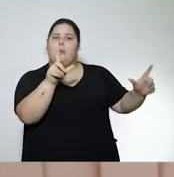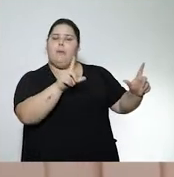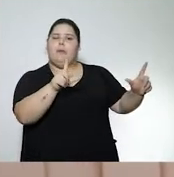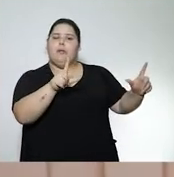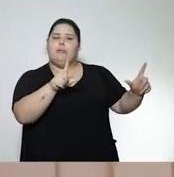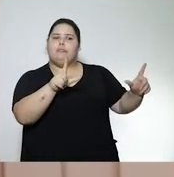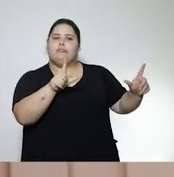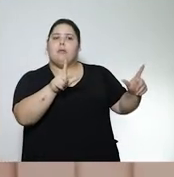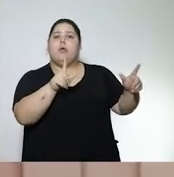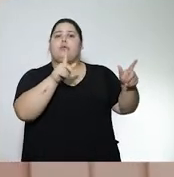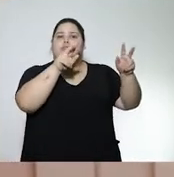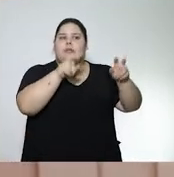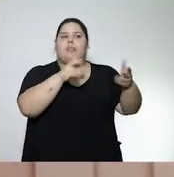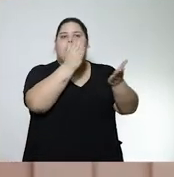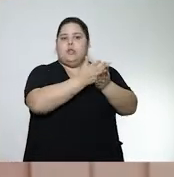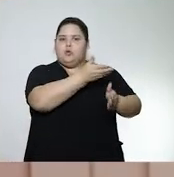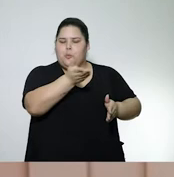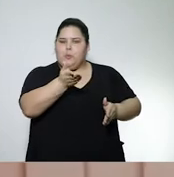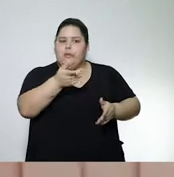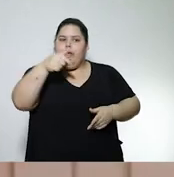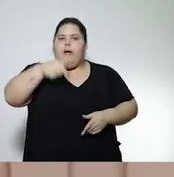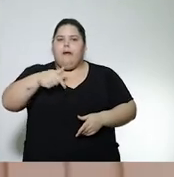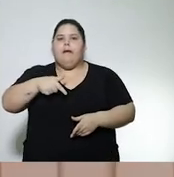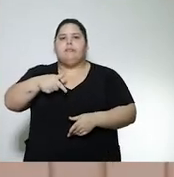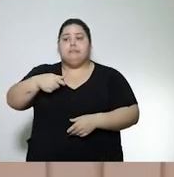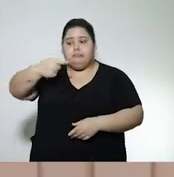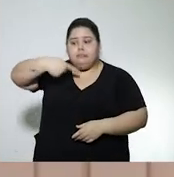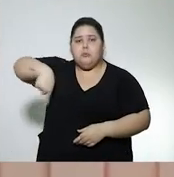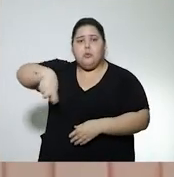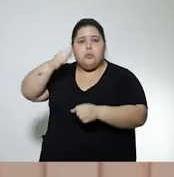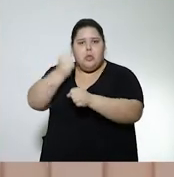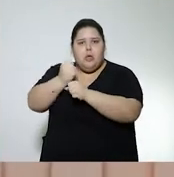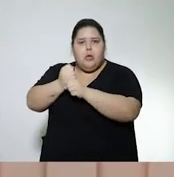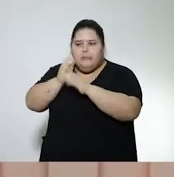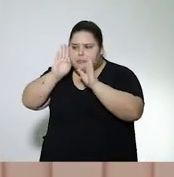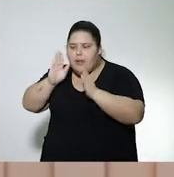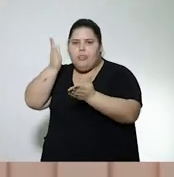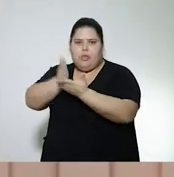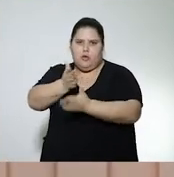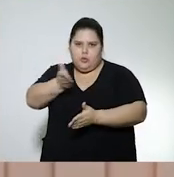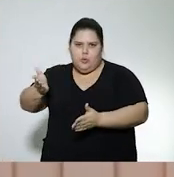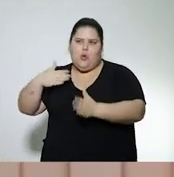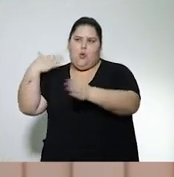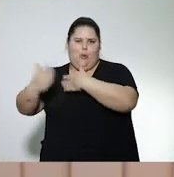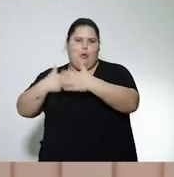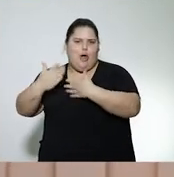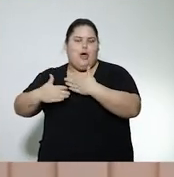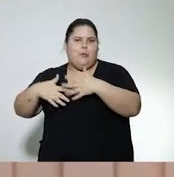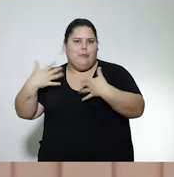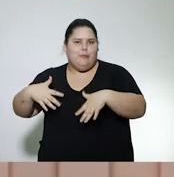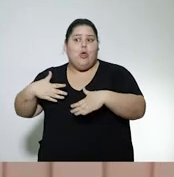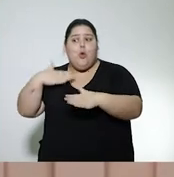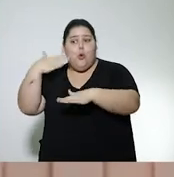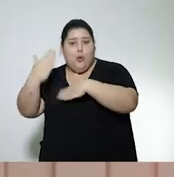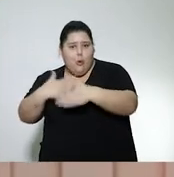en el programa están hablando sobre los derechos humanos. Y acá nosotros trabajamos con los derechos humanos, jugamos un montón.